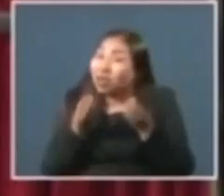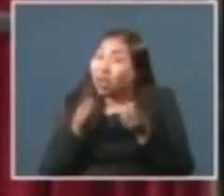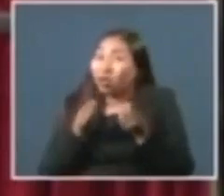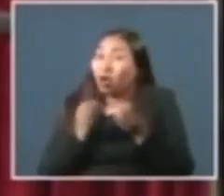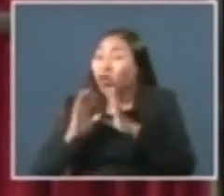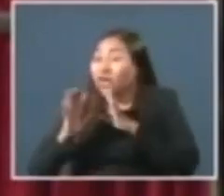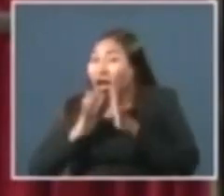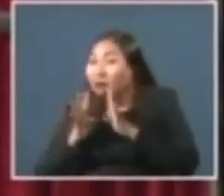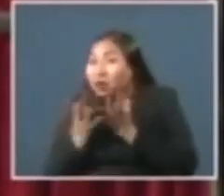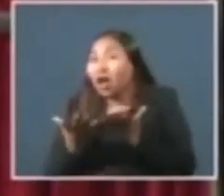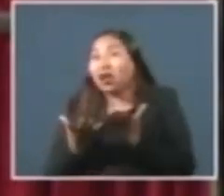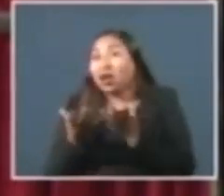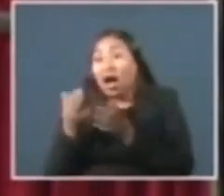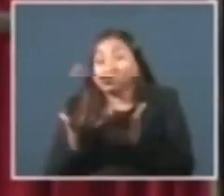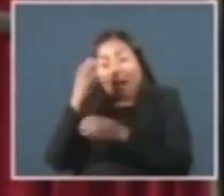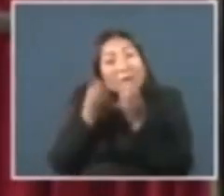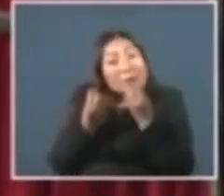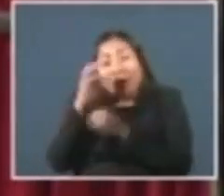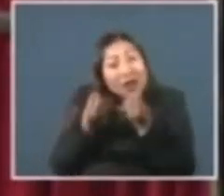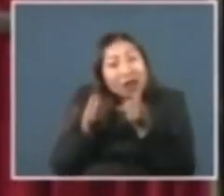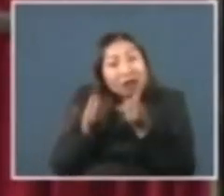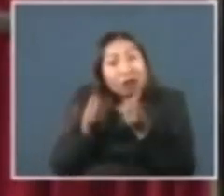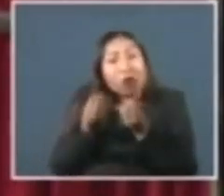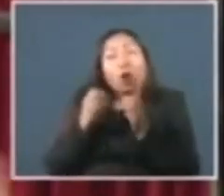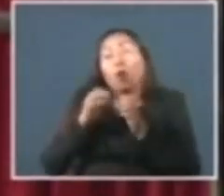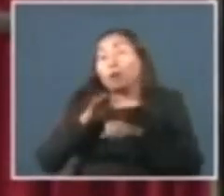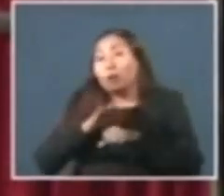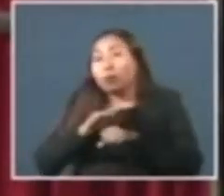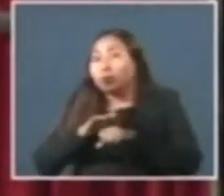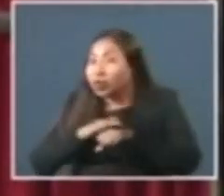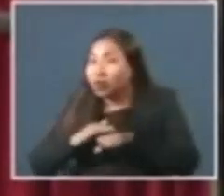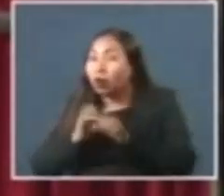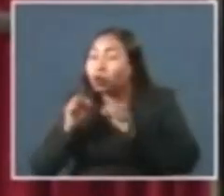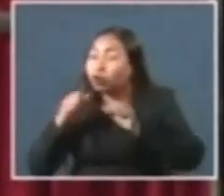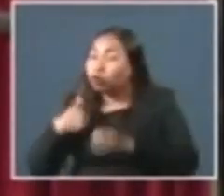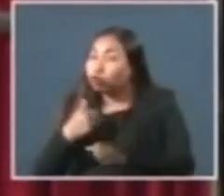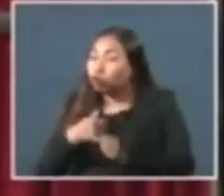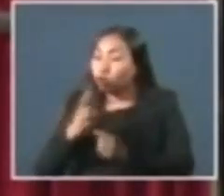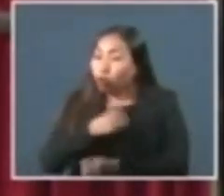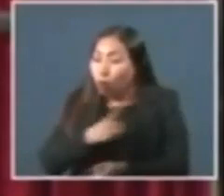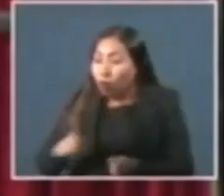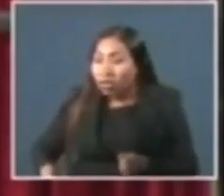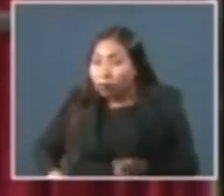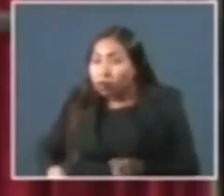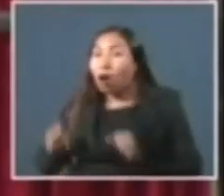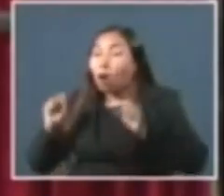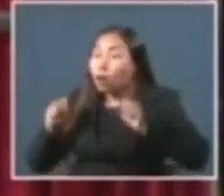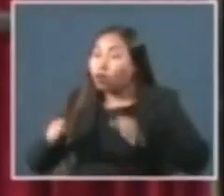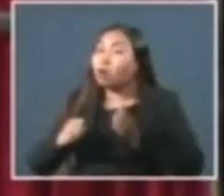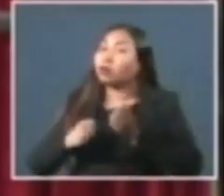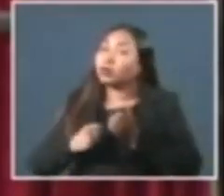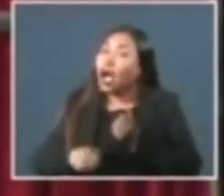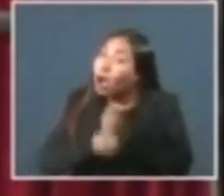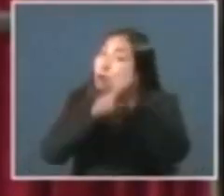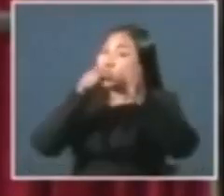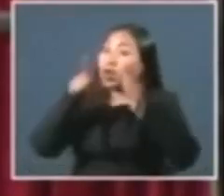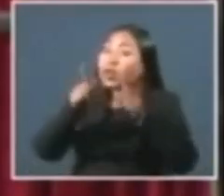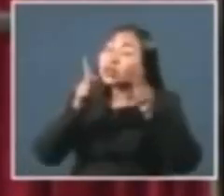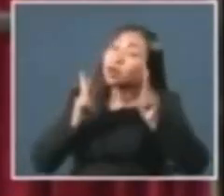La verdad, no queremos su puesto, como han querido insinuar. Nosotros queremos que se haga lo